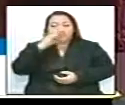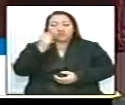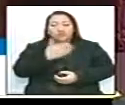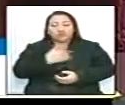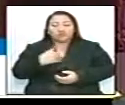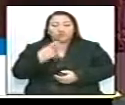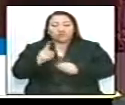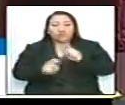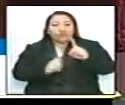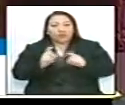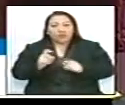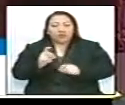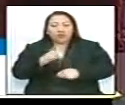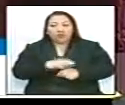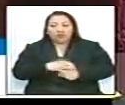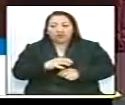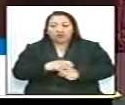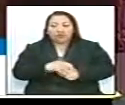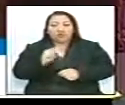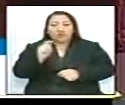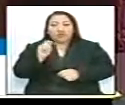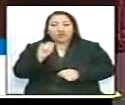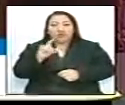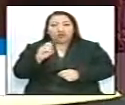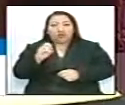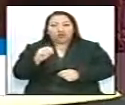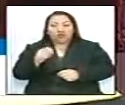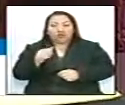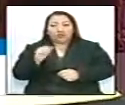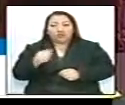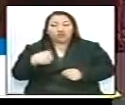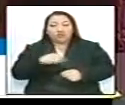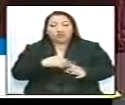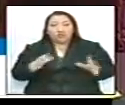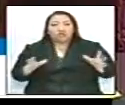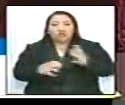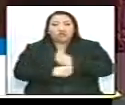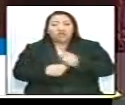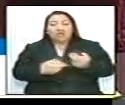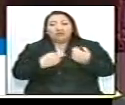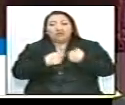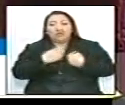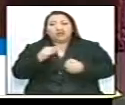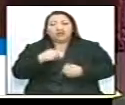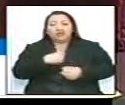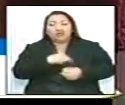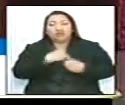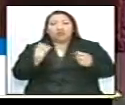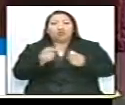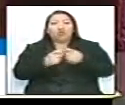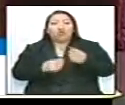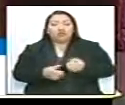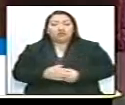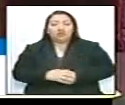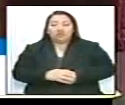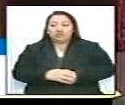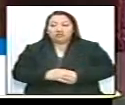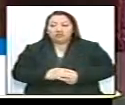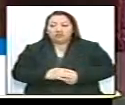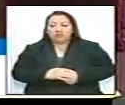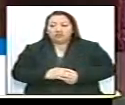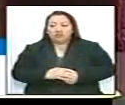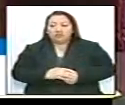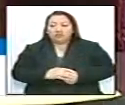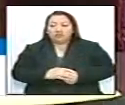través suyo al doctor Víctor Ticona, si asumida la responsabilidad nosotros como congresistas, que somos los que tenemos